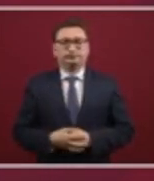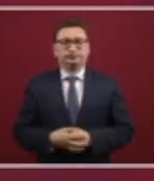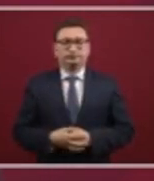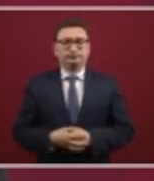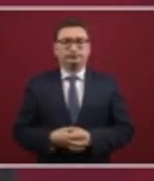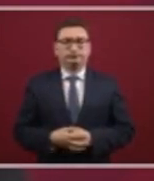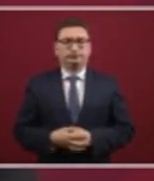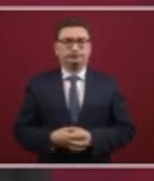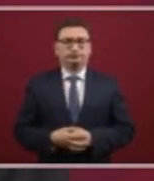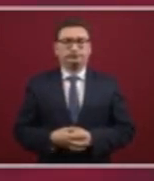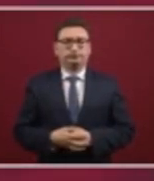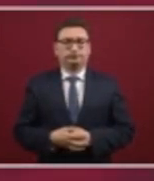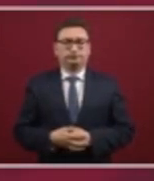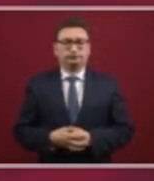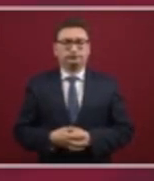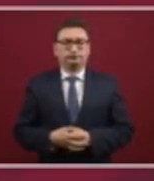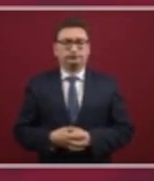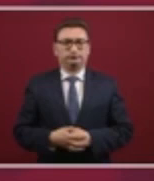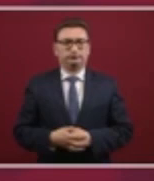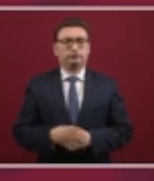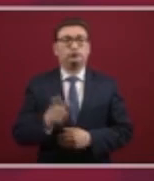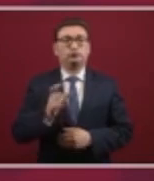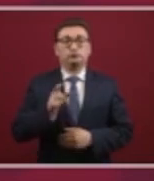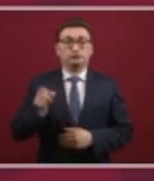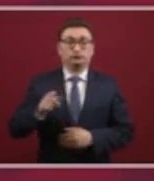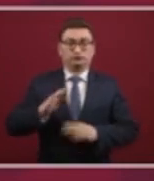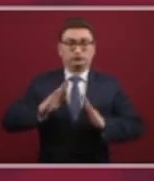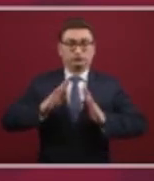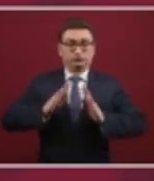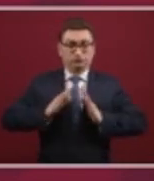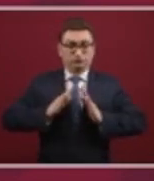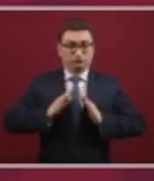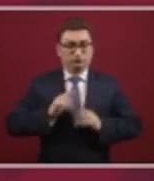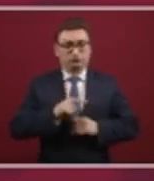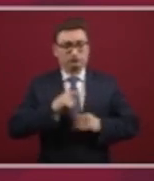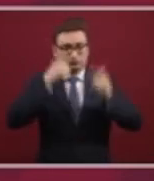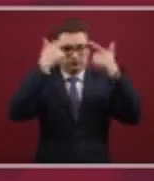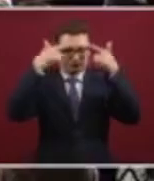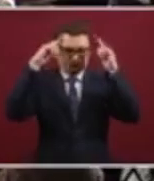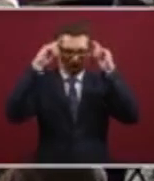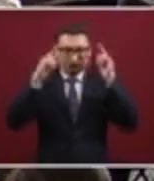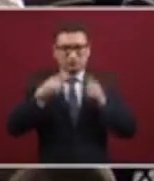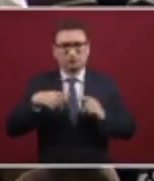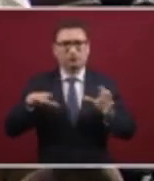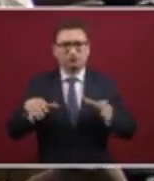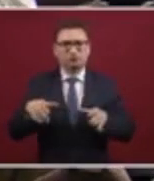la operación del Ejército y de la Marina en